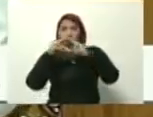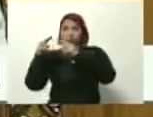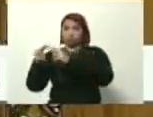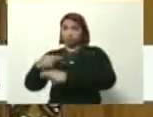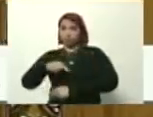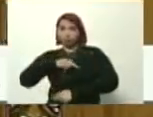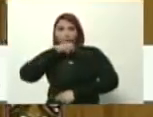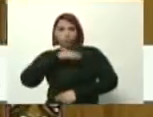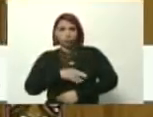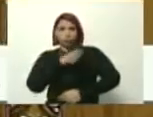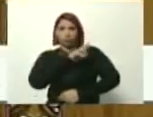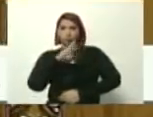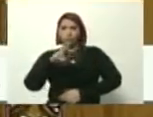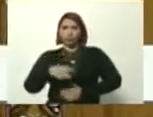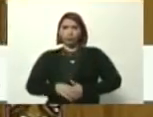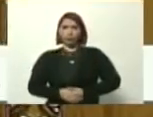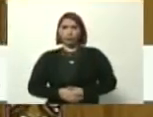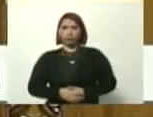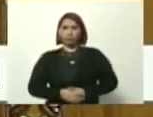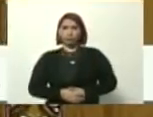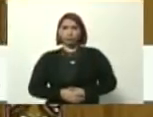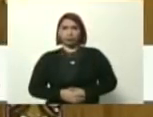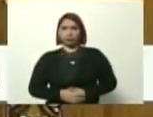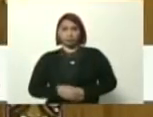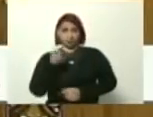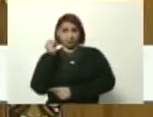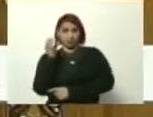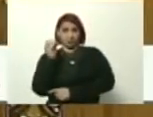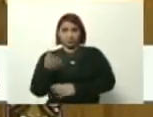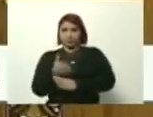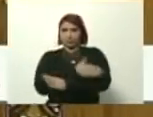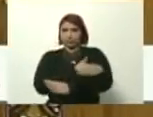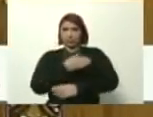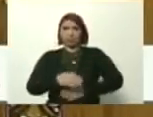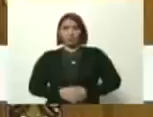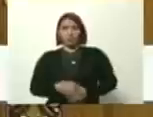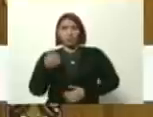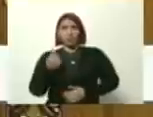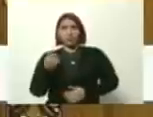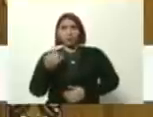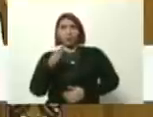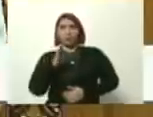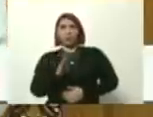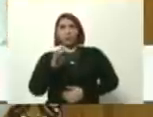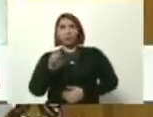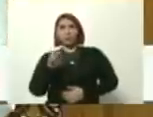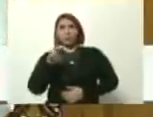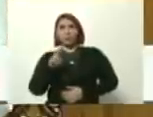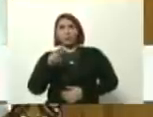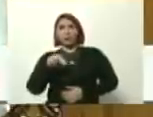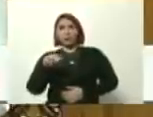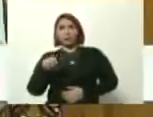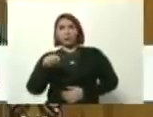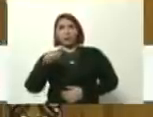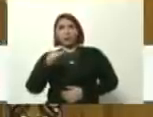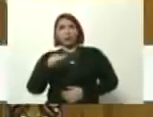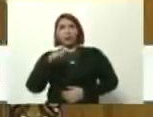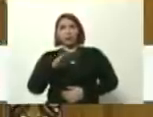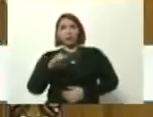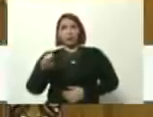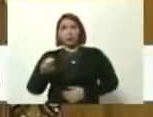historia republicana. De ese parlamento, diputado Bernabé Gutiérrez, del año 2015,